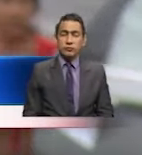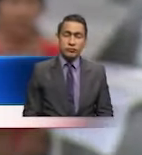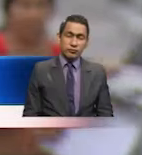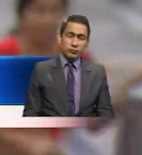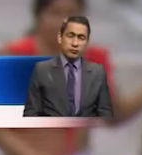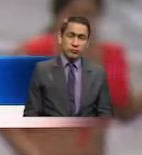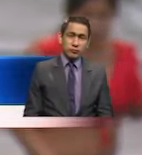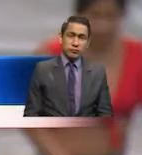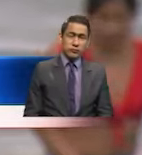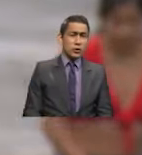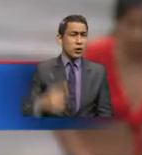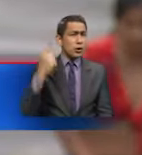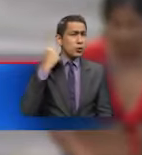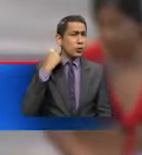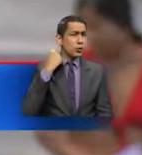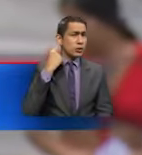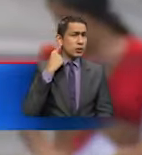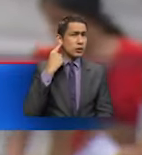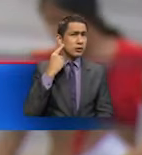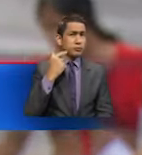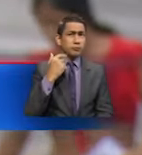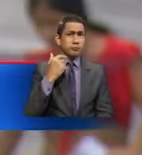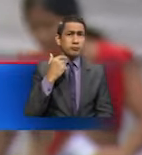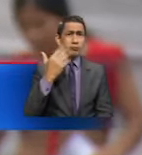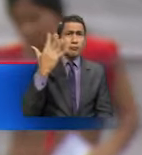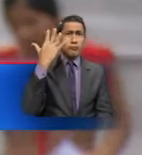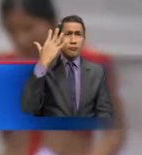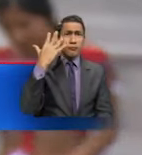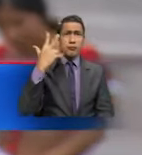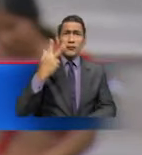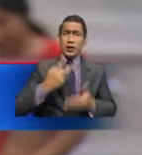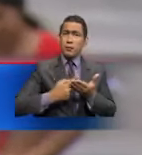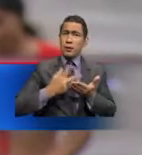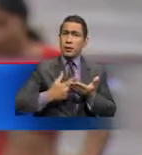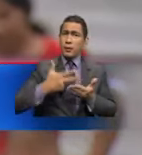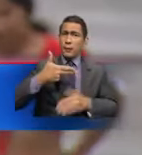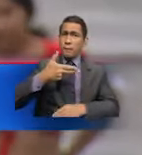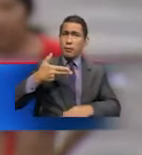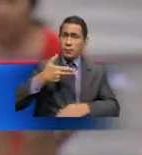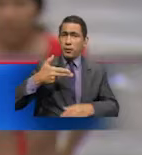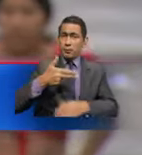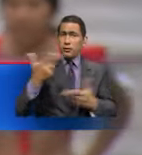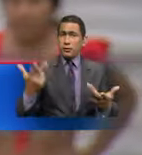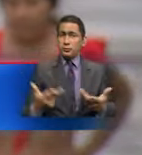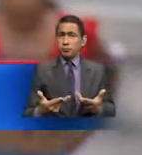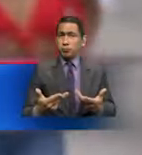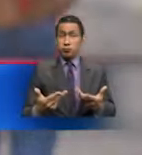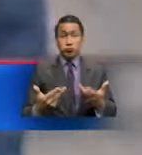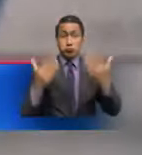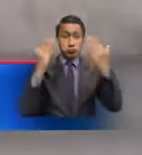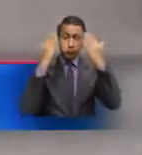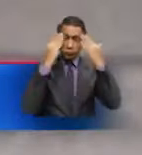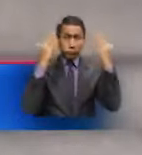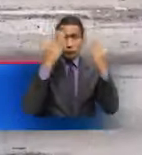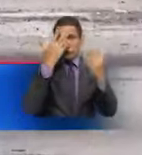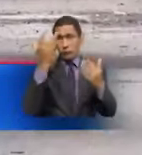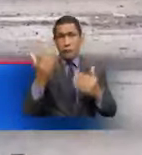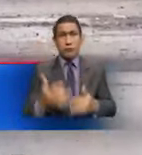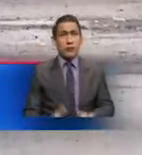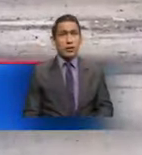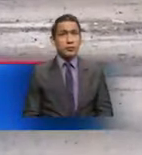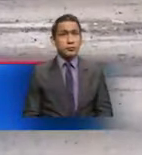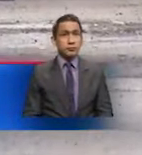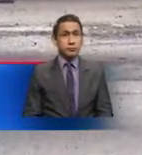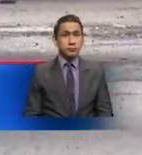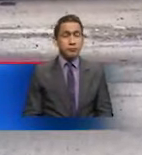como cinco disparos, pero ahí sí no sabemos por qué motivo sería, pero fue ahí en esquina.